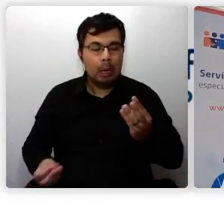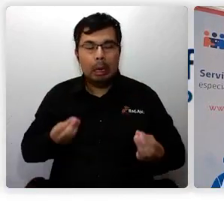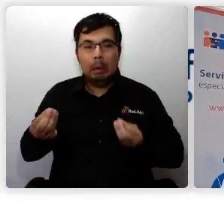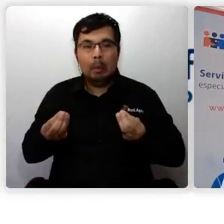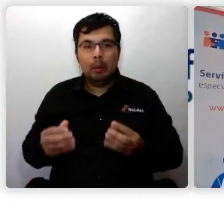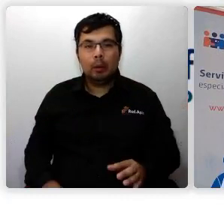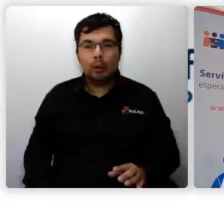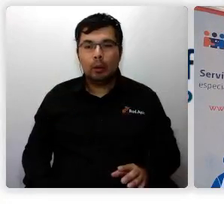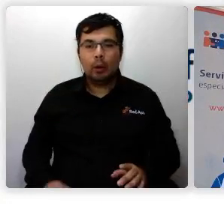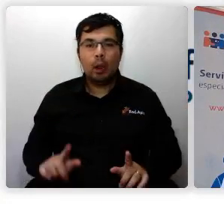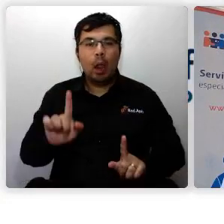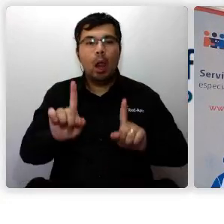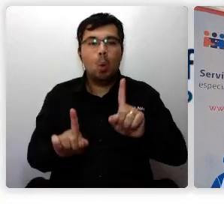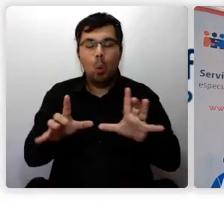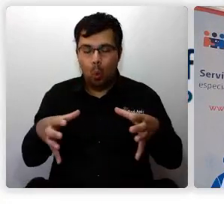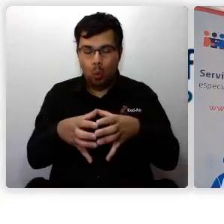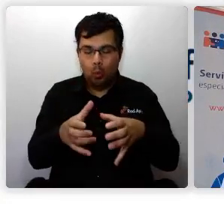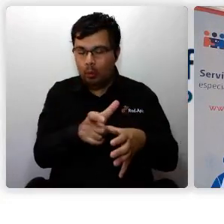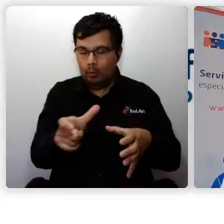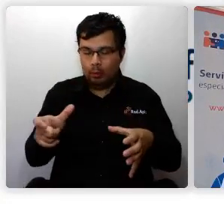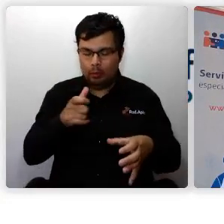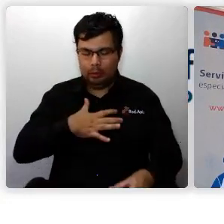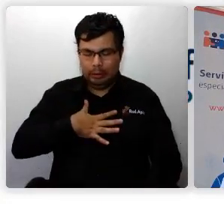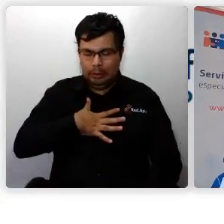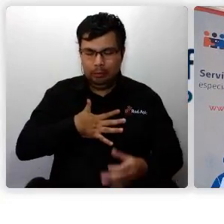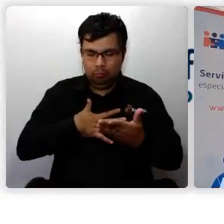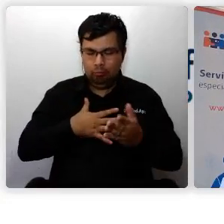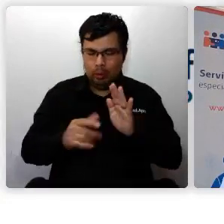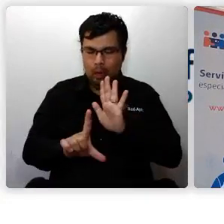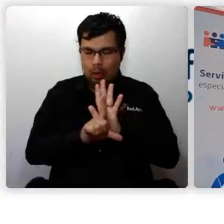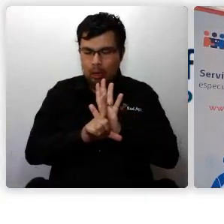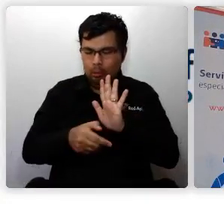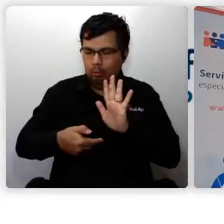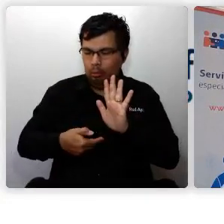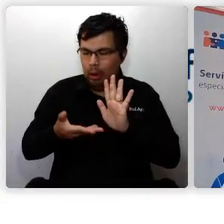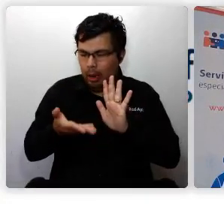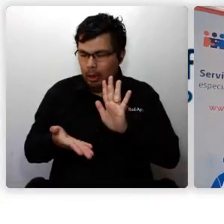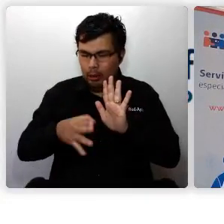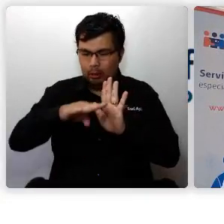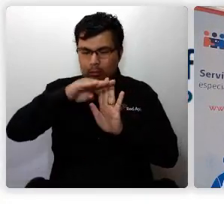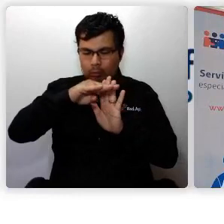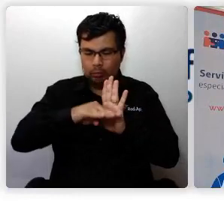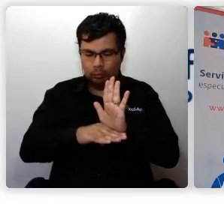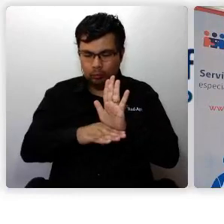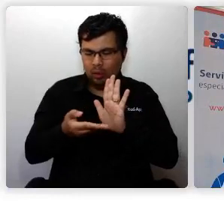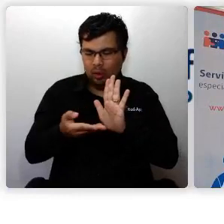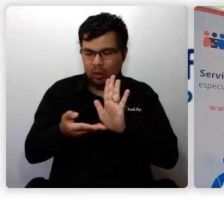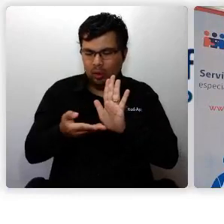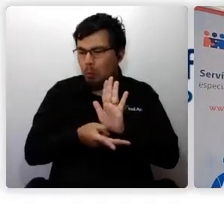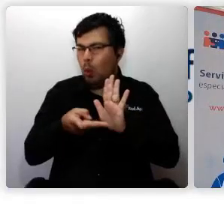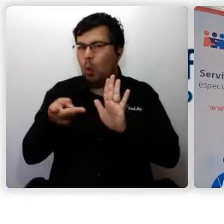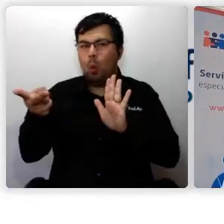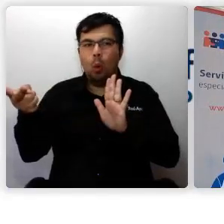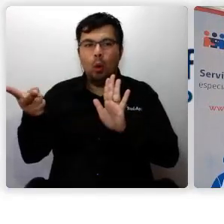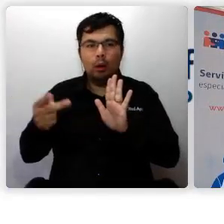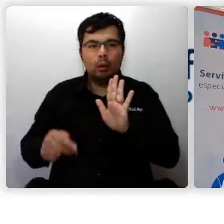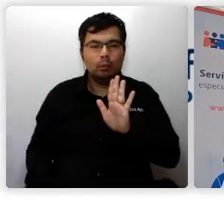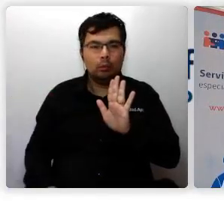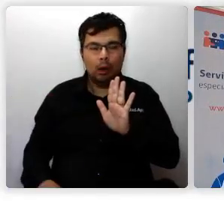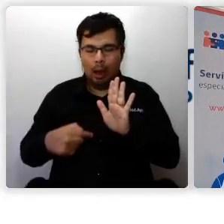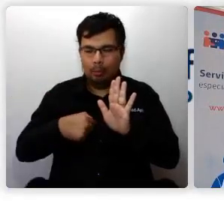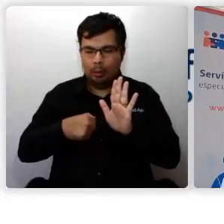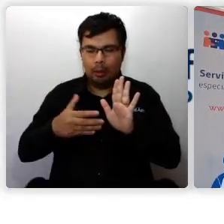un grupo de personas siente que esta ley, en realidad, este procedimiento, esta circular, esta resolución, los va a